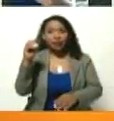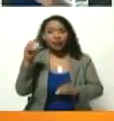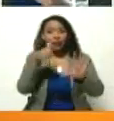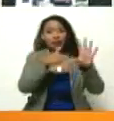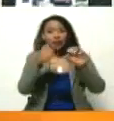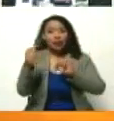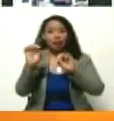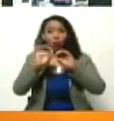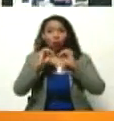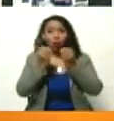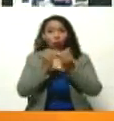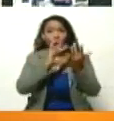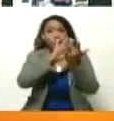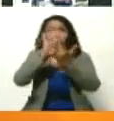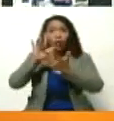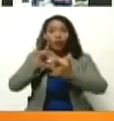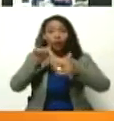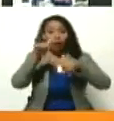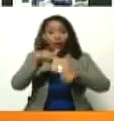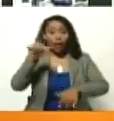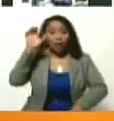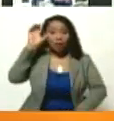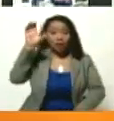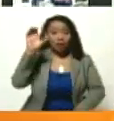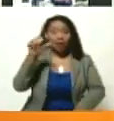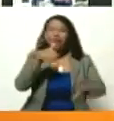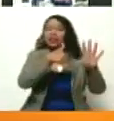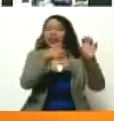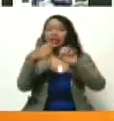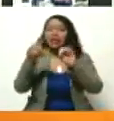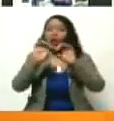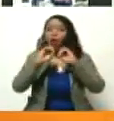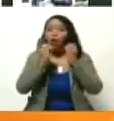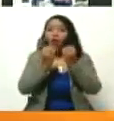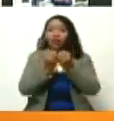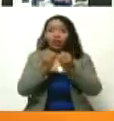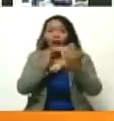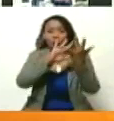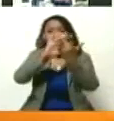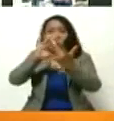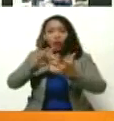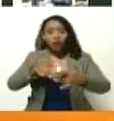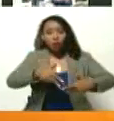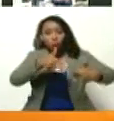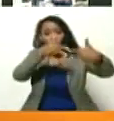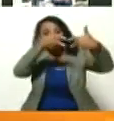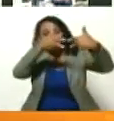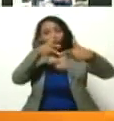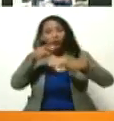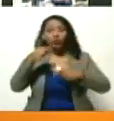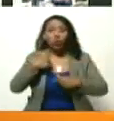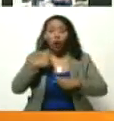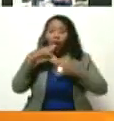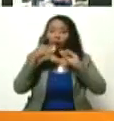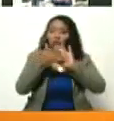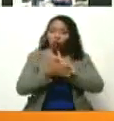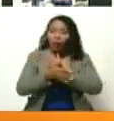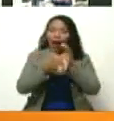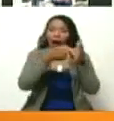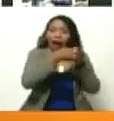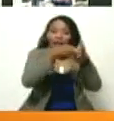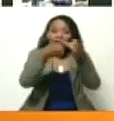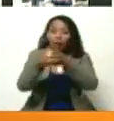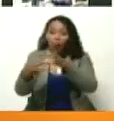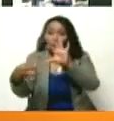600 salas conectadas en todo el país. Y cuando digo 600 salas, no estoy hablando de una persona por sala, estoy hablando de equipos en la